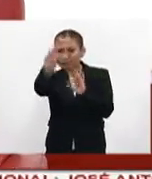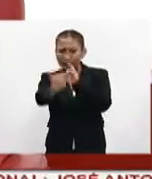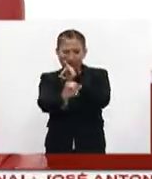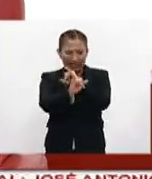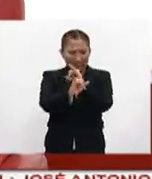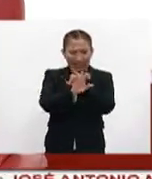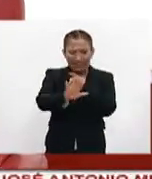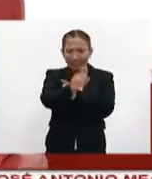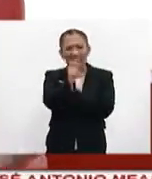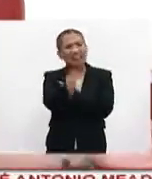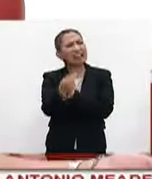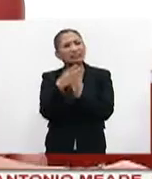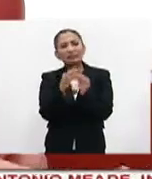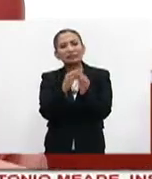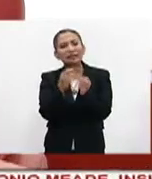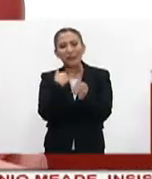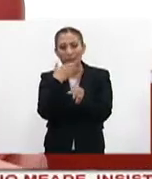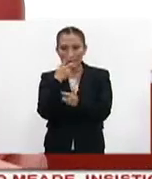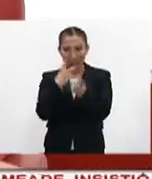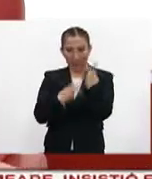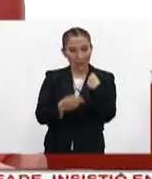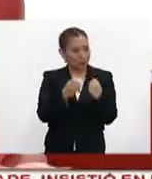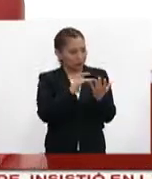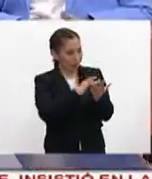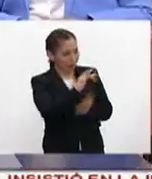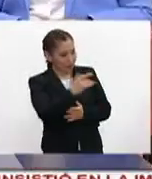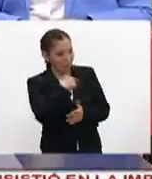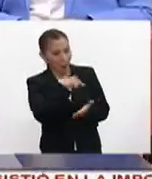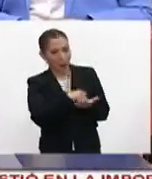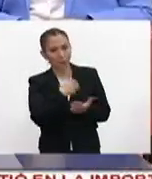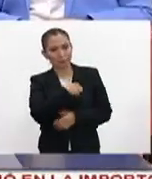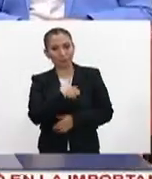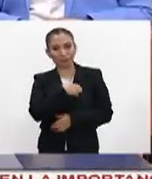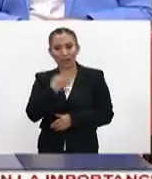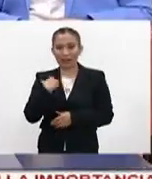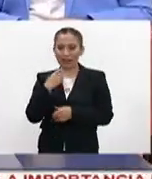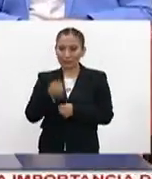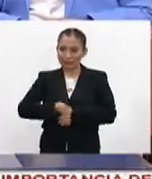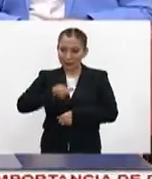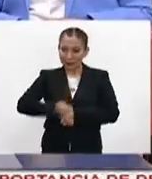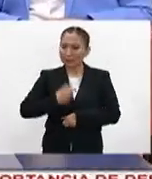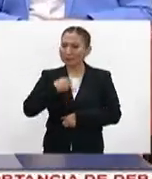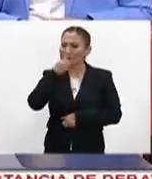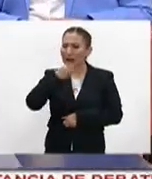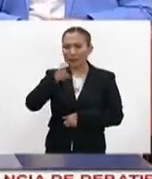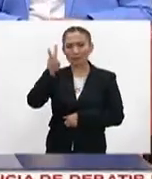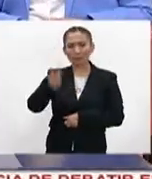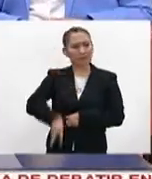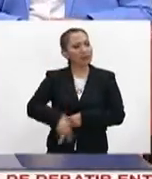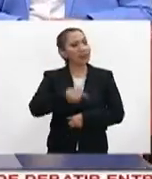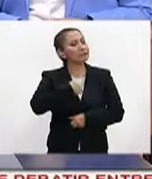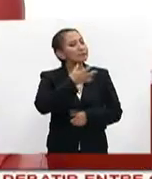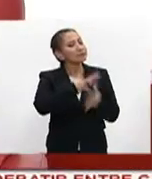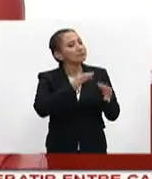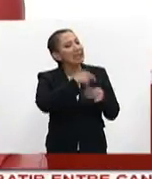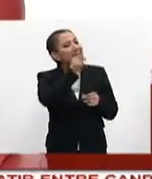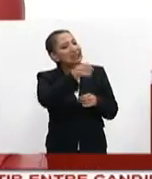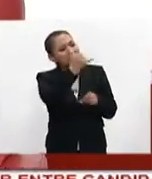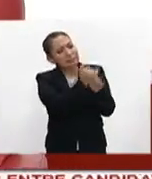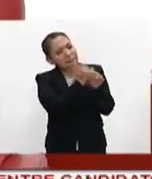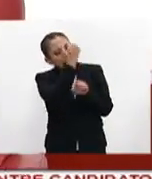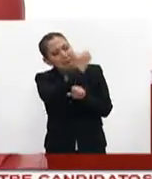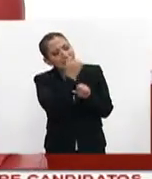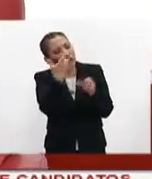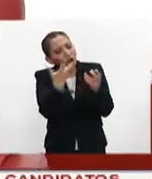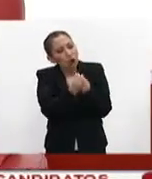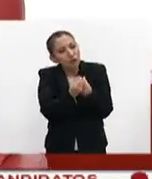digital. Cuéntanos, Gaby, bienvenida. Muchas gracias por el espacio y muy contenta de poder saludarte. Padrísimo, igualmente. Y cuéntanos de este estudio que están